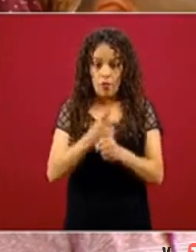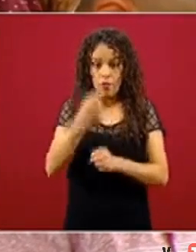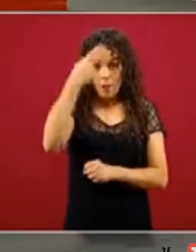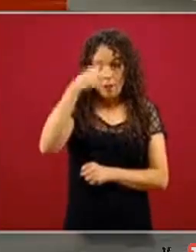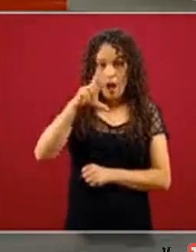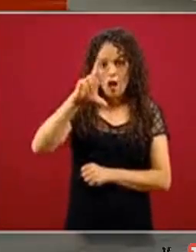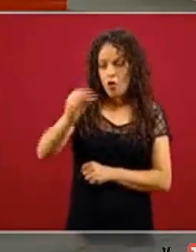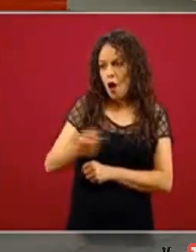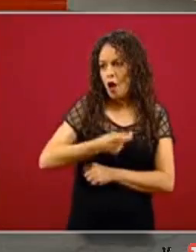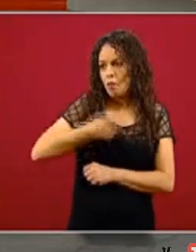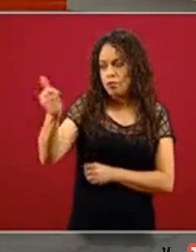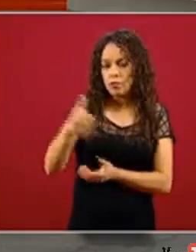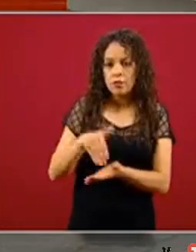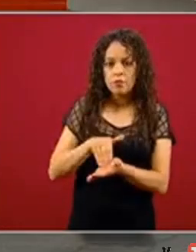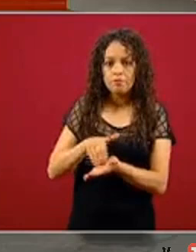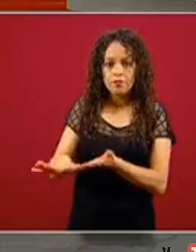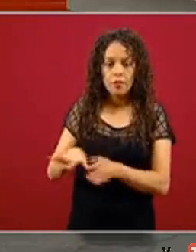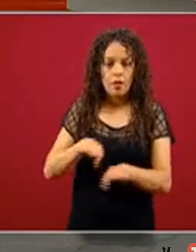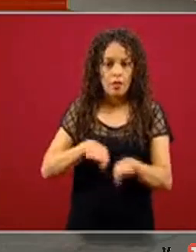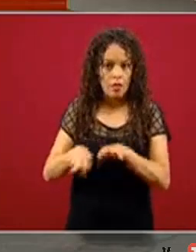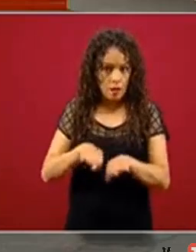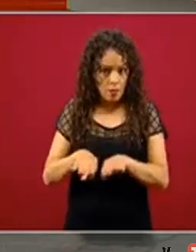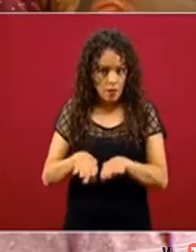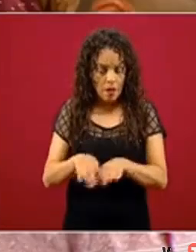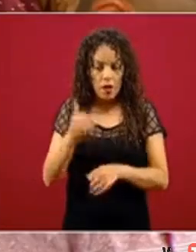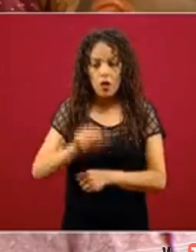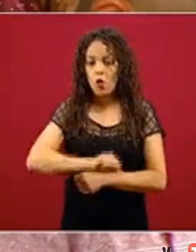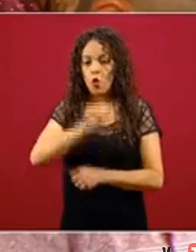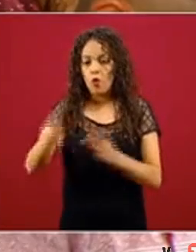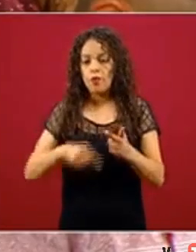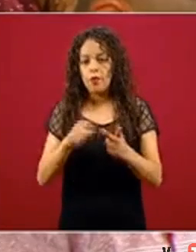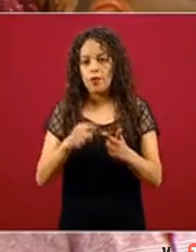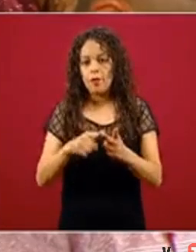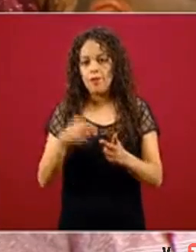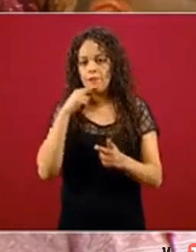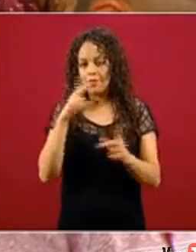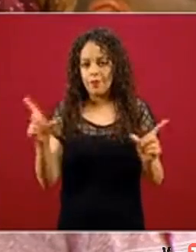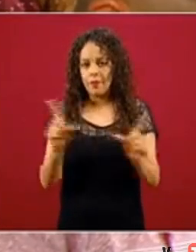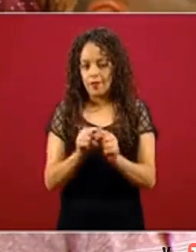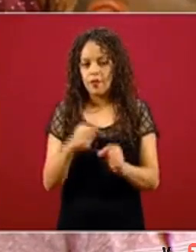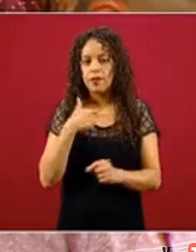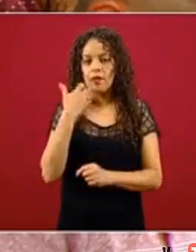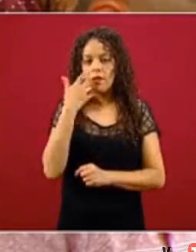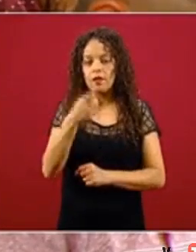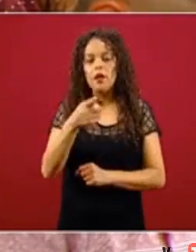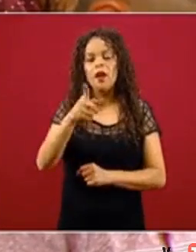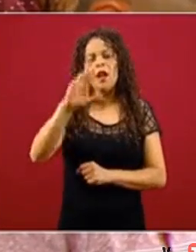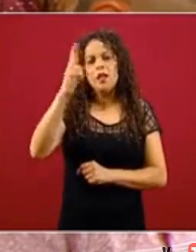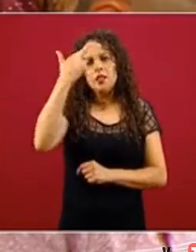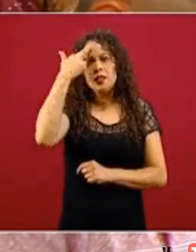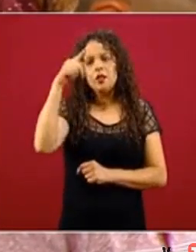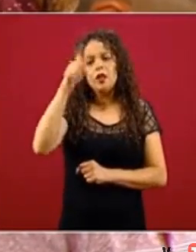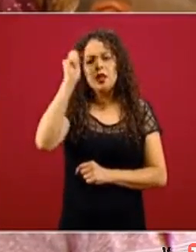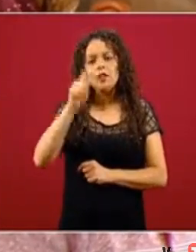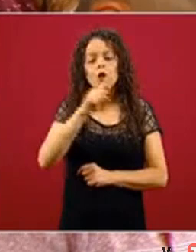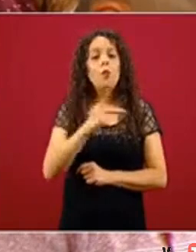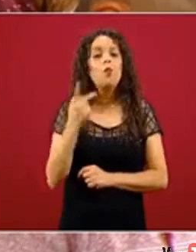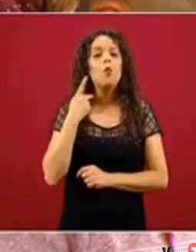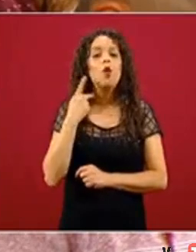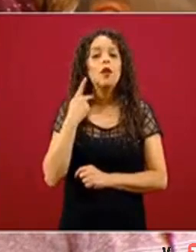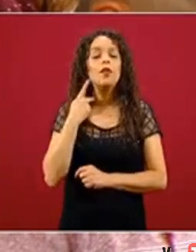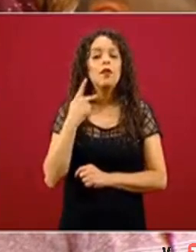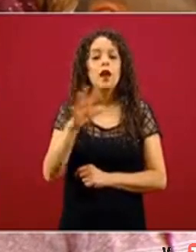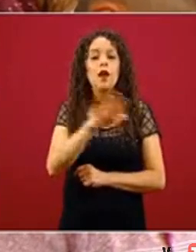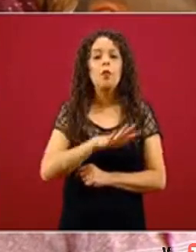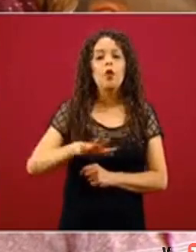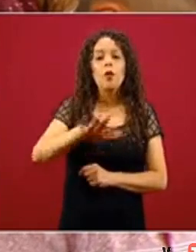frente a empleadores? Esa es la primera. La segunda, rápidamente, recordarle que teníamos pendiente respecto a políticas públicas en